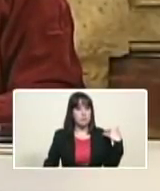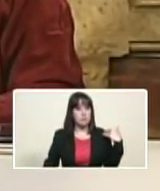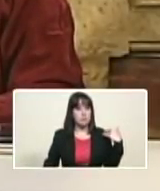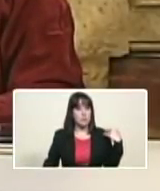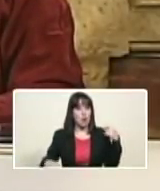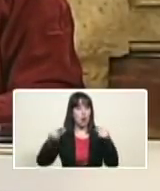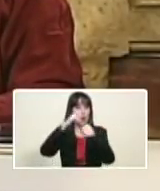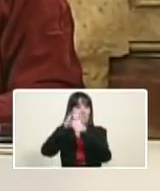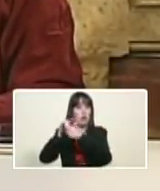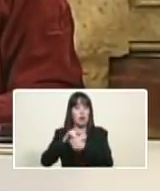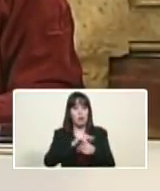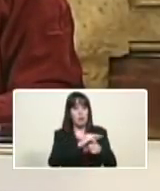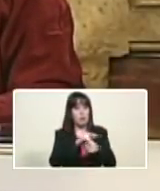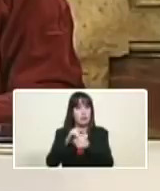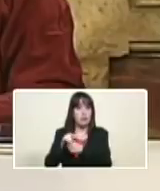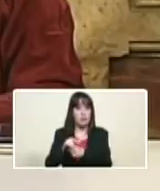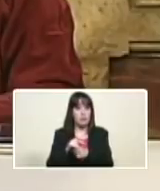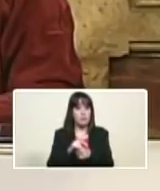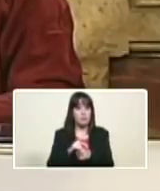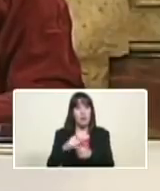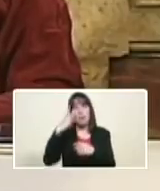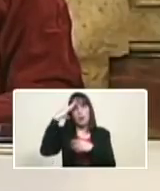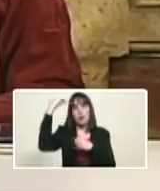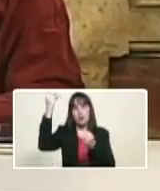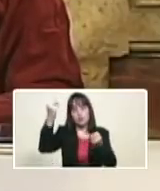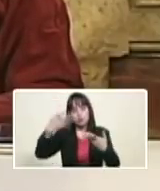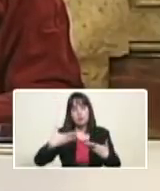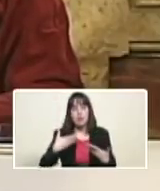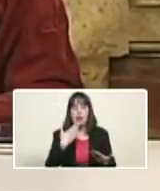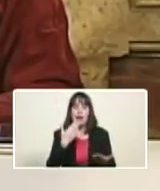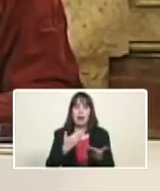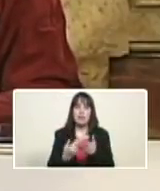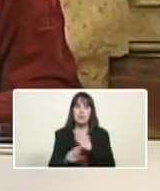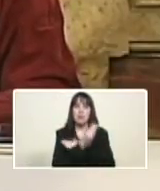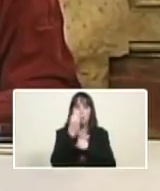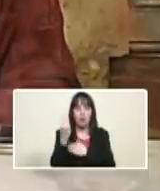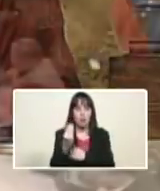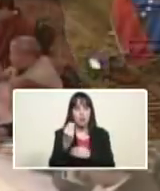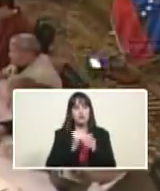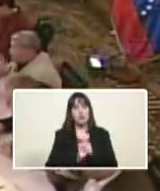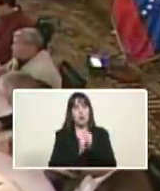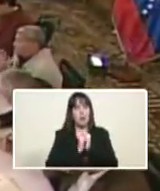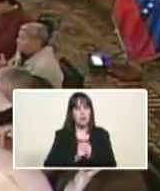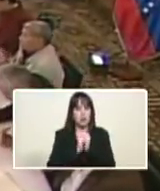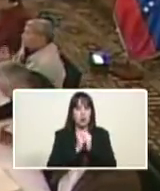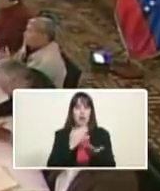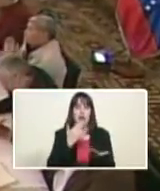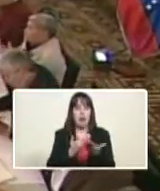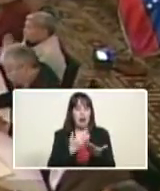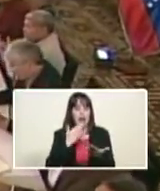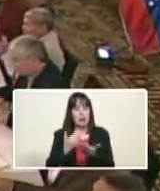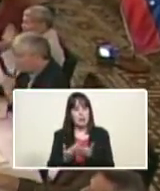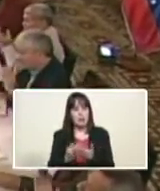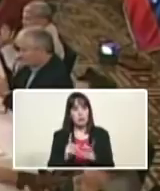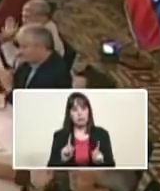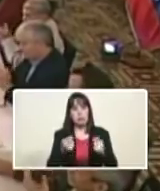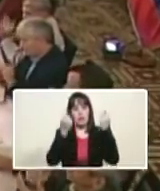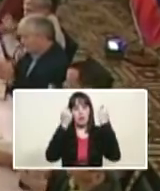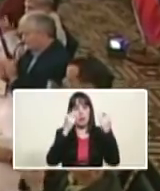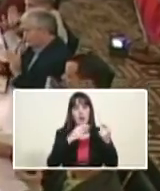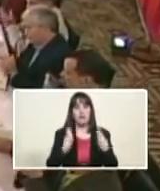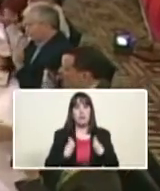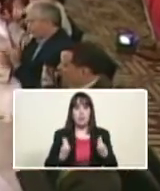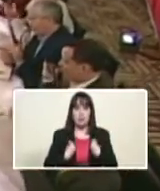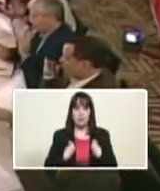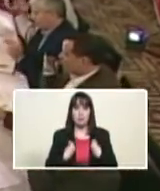Y sobreviví gracias a la protección de Dios y a las oraciones de ustedes, compañeros trabajadores y trabajadoras. Sobreviví y estoy de